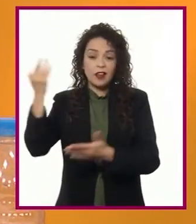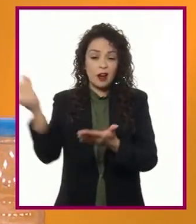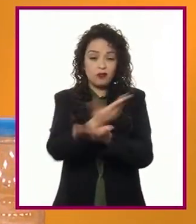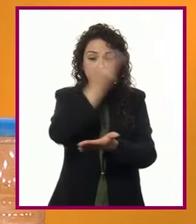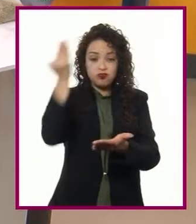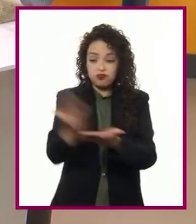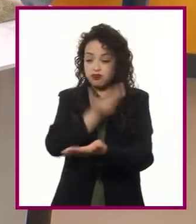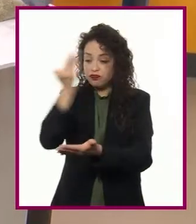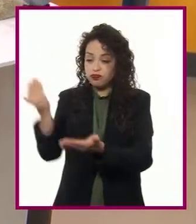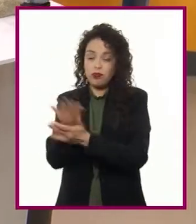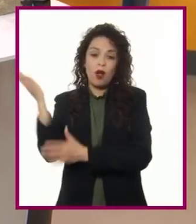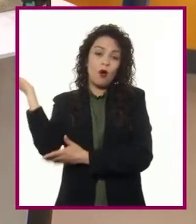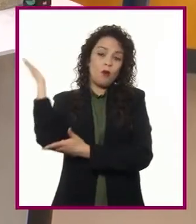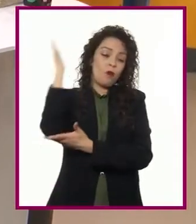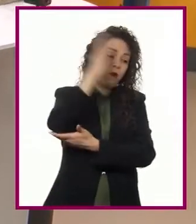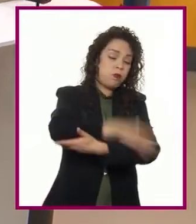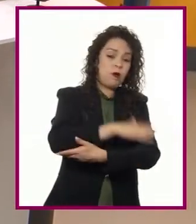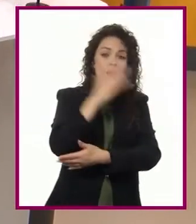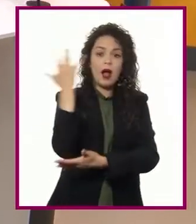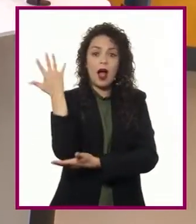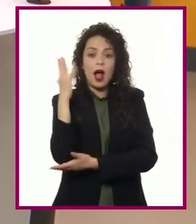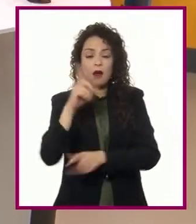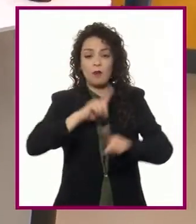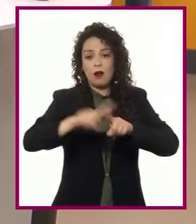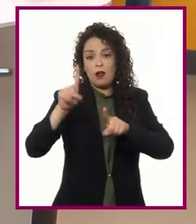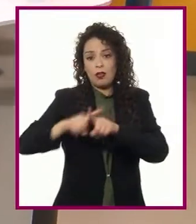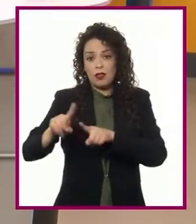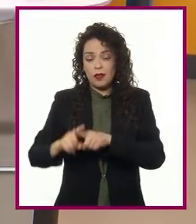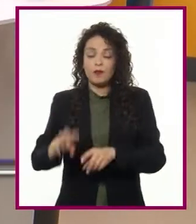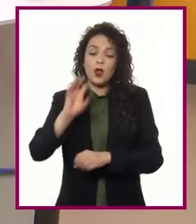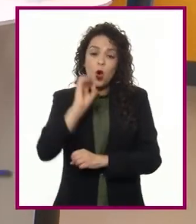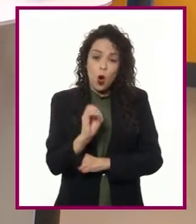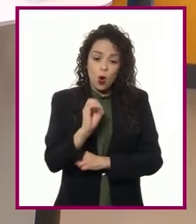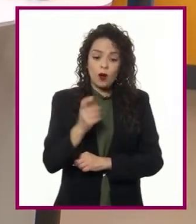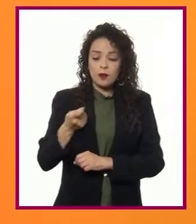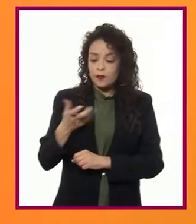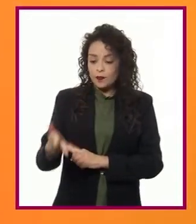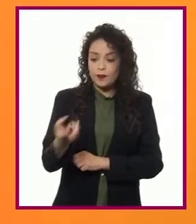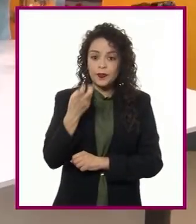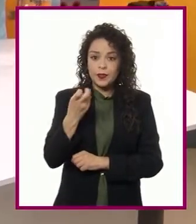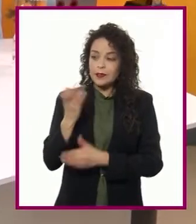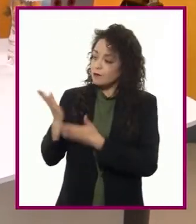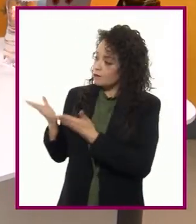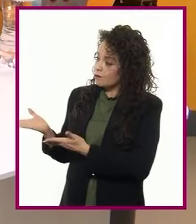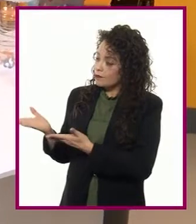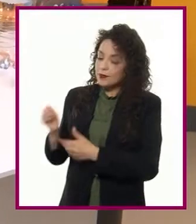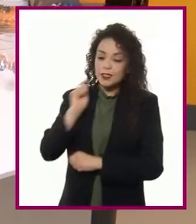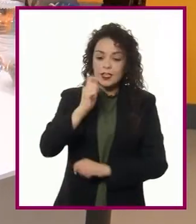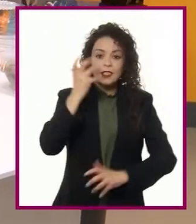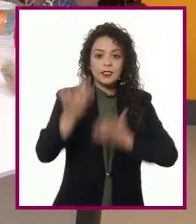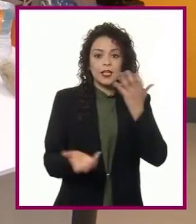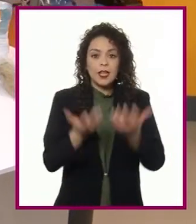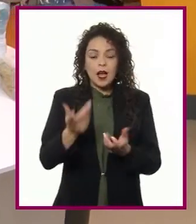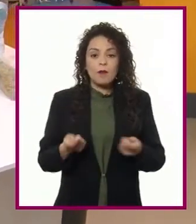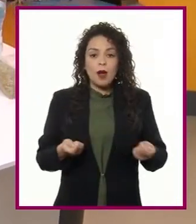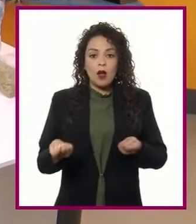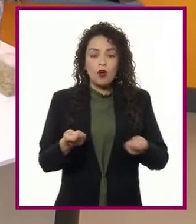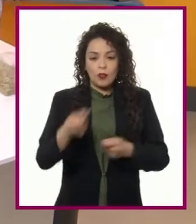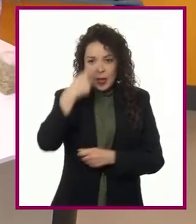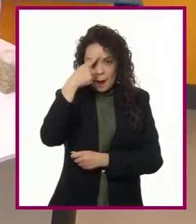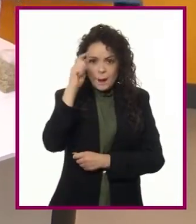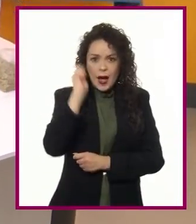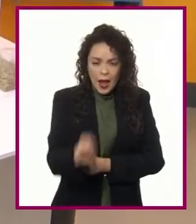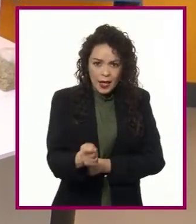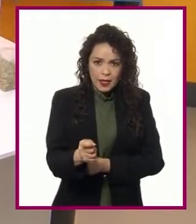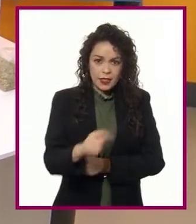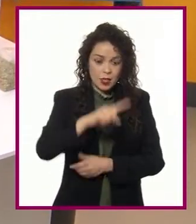o bien se lleva a cabo un proceso llamado quema controlada, con la intención de generar no